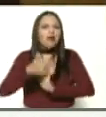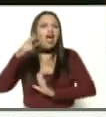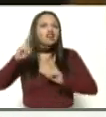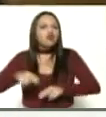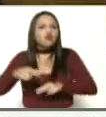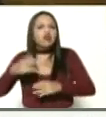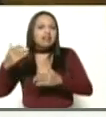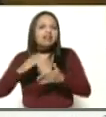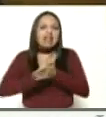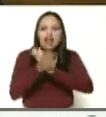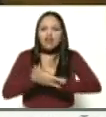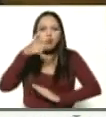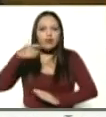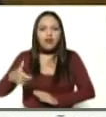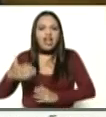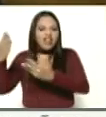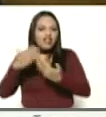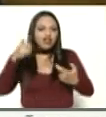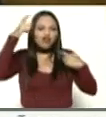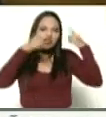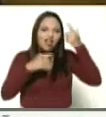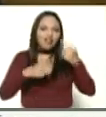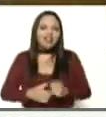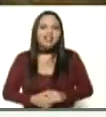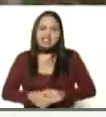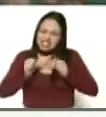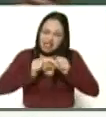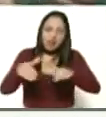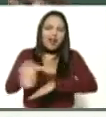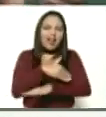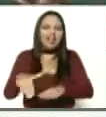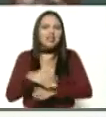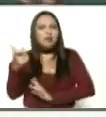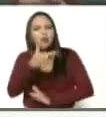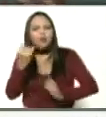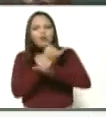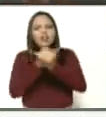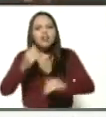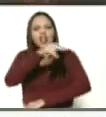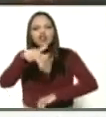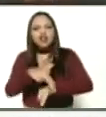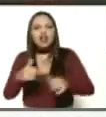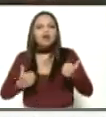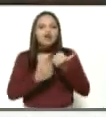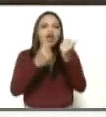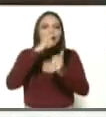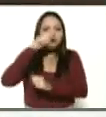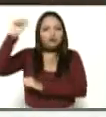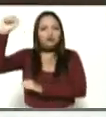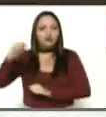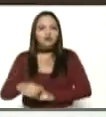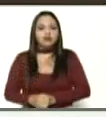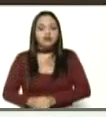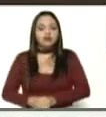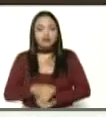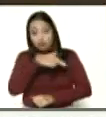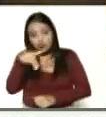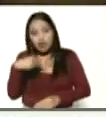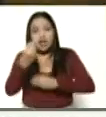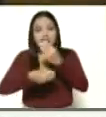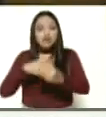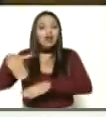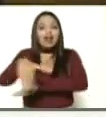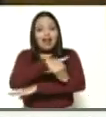Hugo Chávez y seguimos en la calle peleando la independencia nacional, hoy con Nicolás Maduro. Así lo hemos hecho, en la